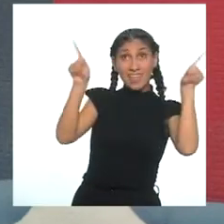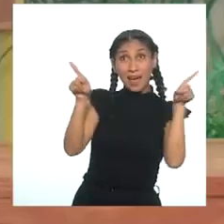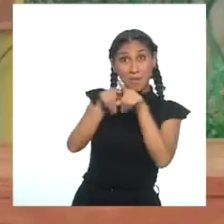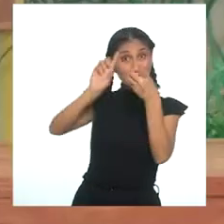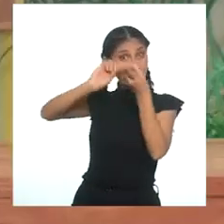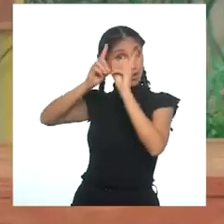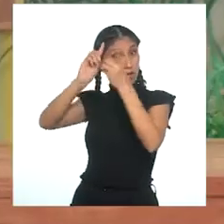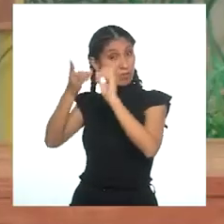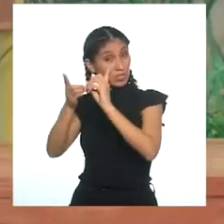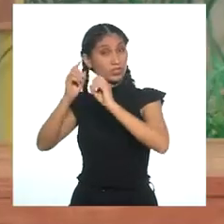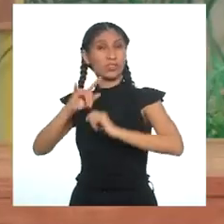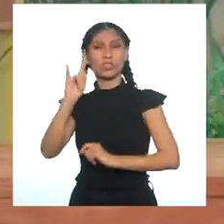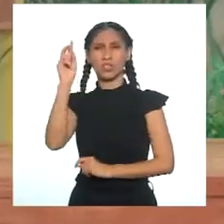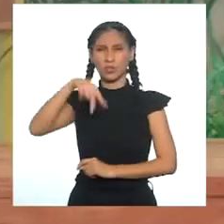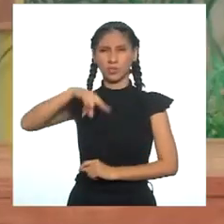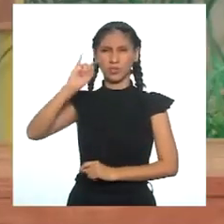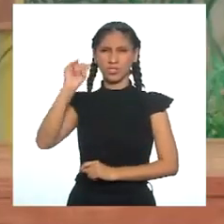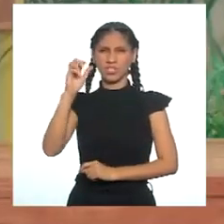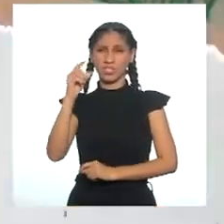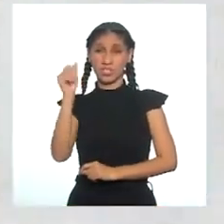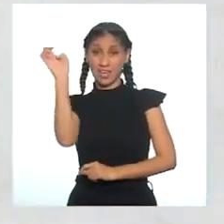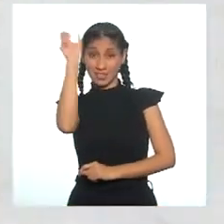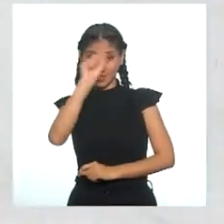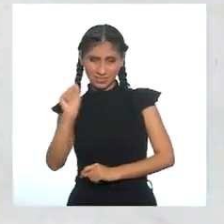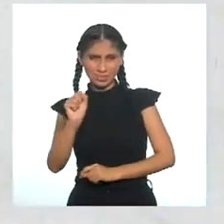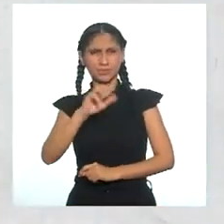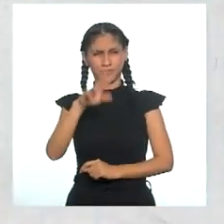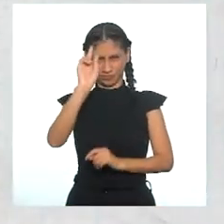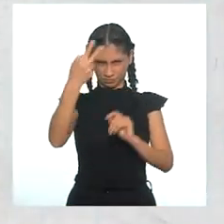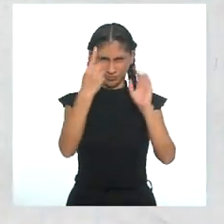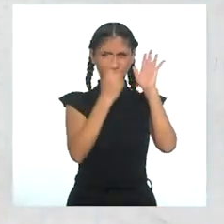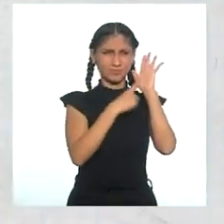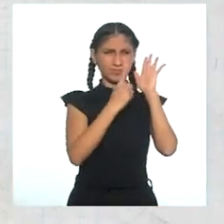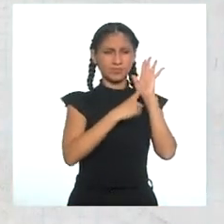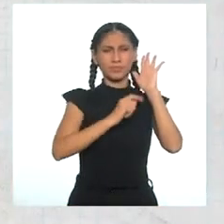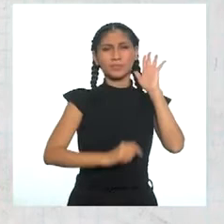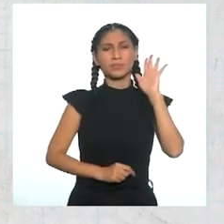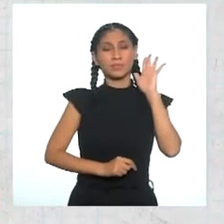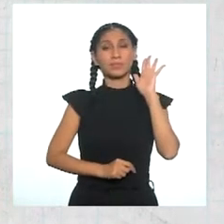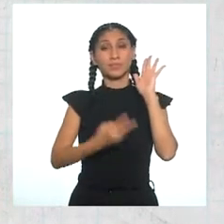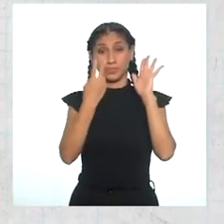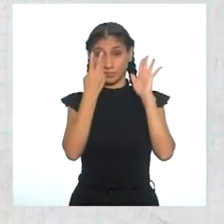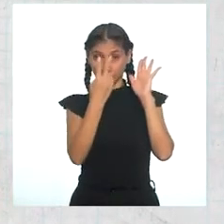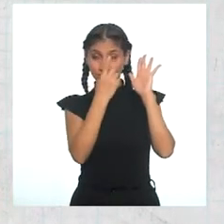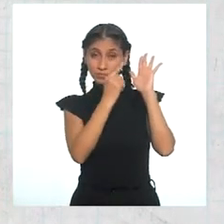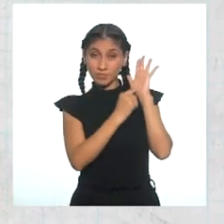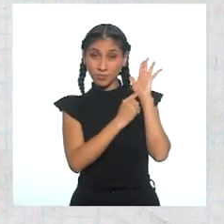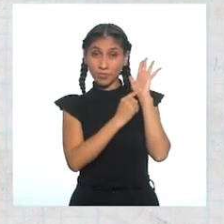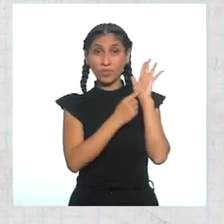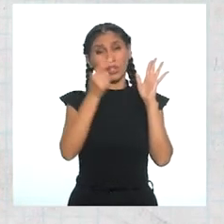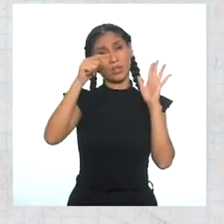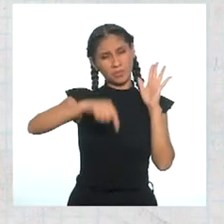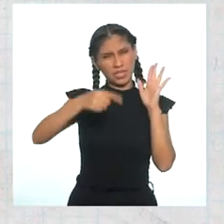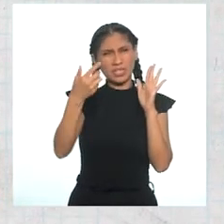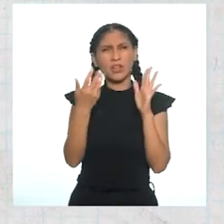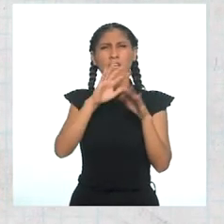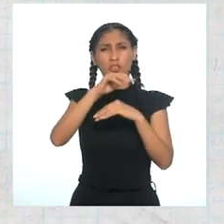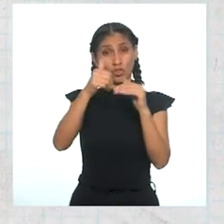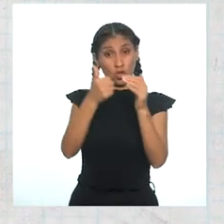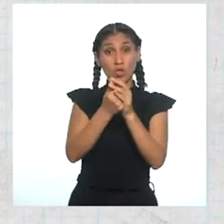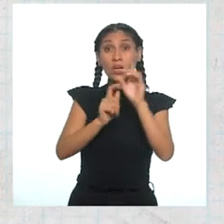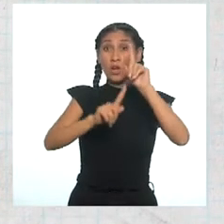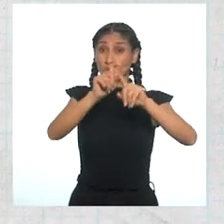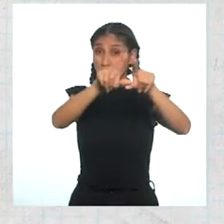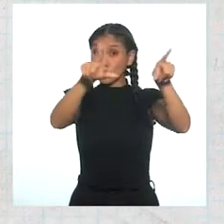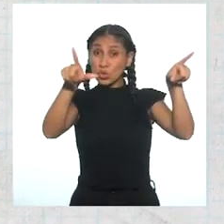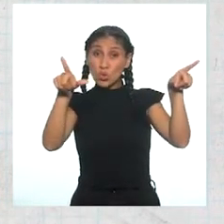superficie. Es momento de resolver la segunda situación. Para garantizar el acceso al servicio de agua potable en